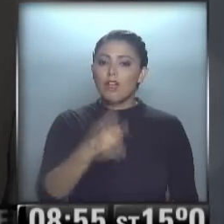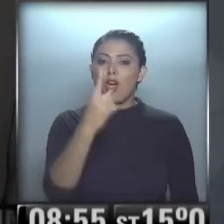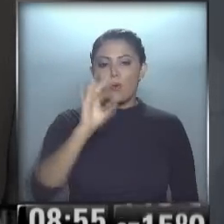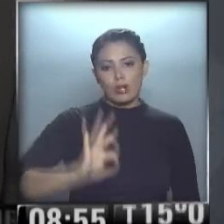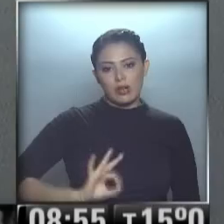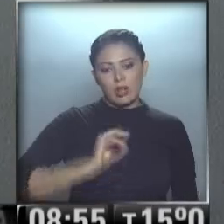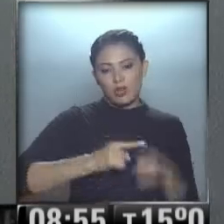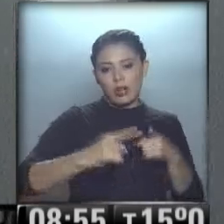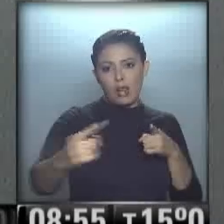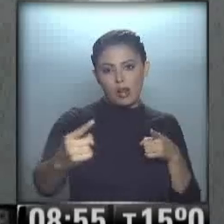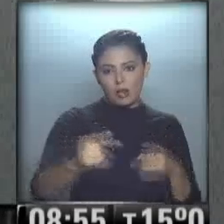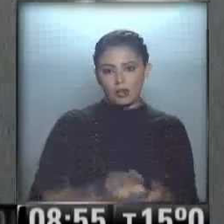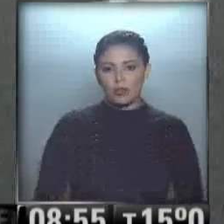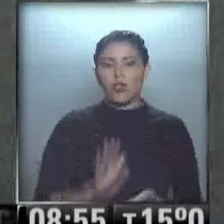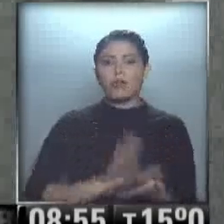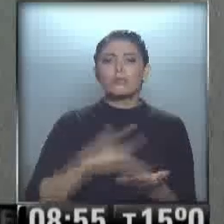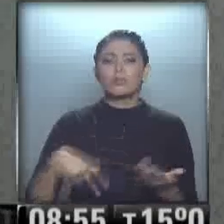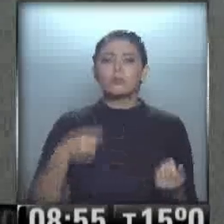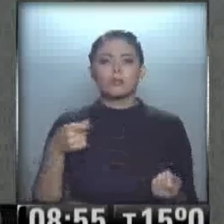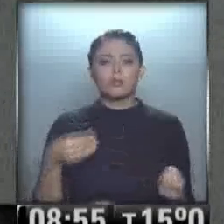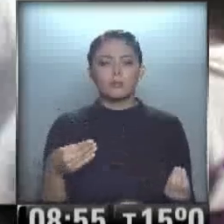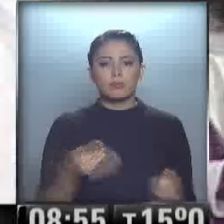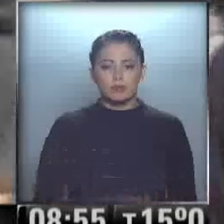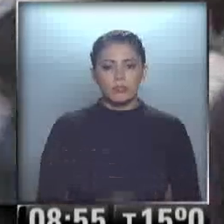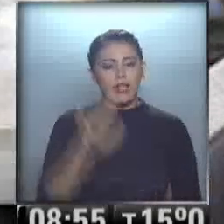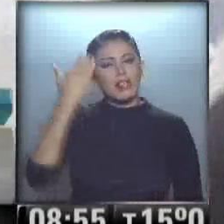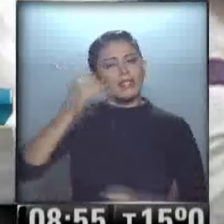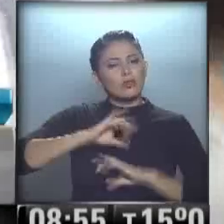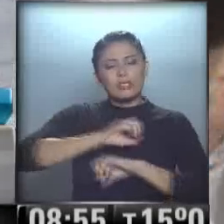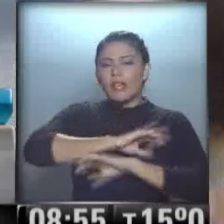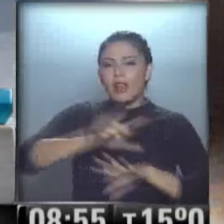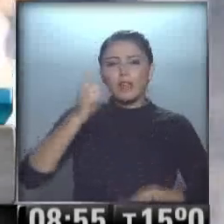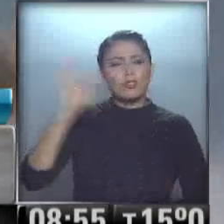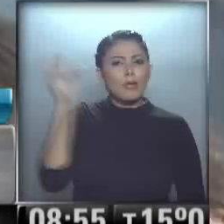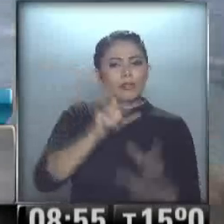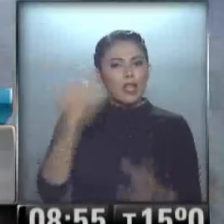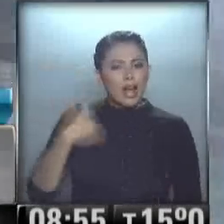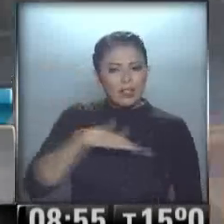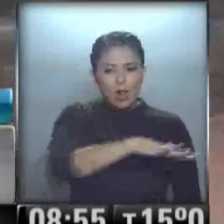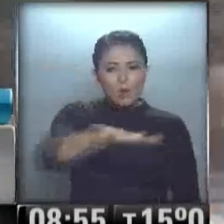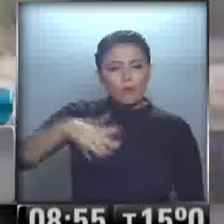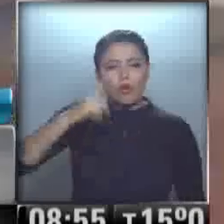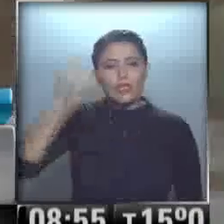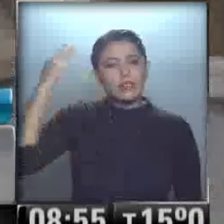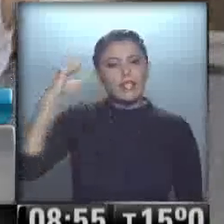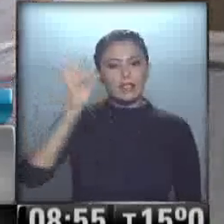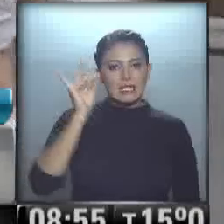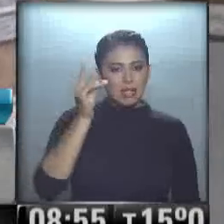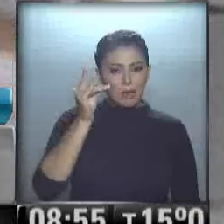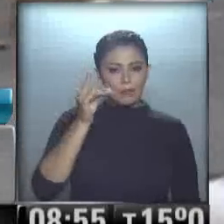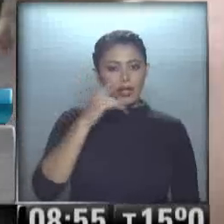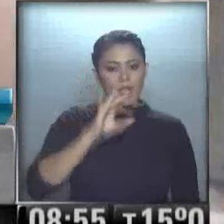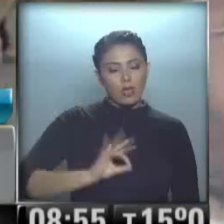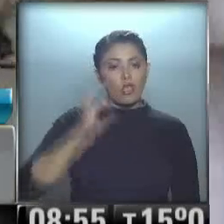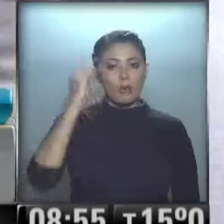año de duración de qué estamos hablando de aquella tragedia que nos tocó vivir a los argentinos en aquellos días de diciembre de